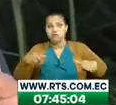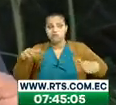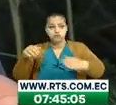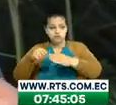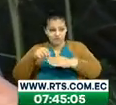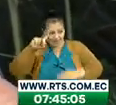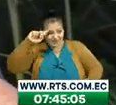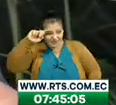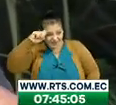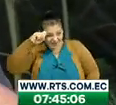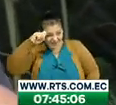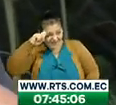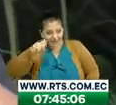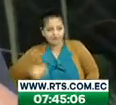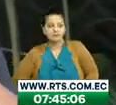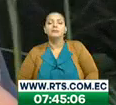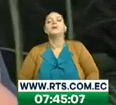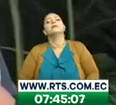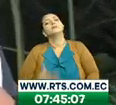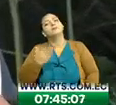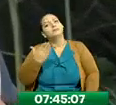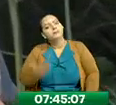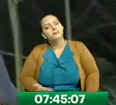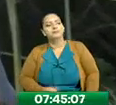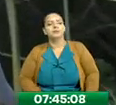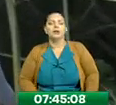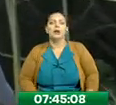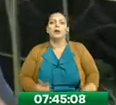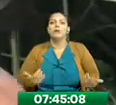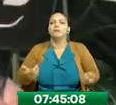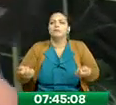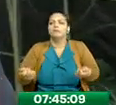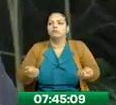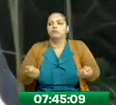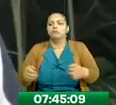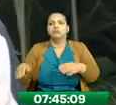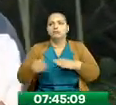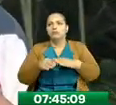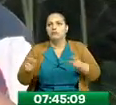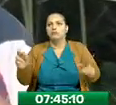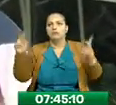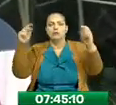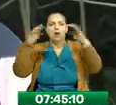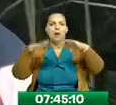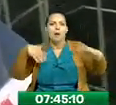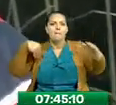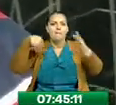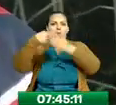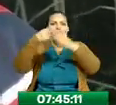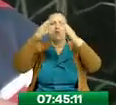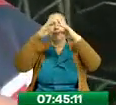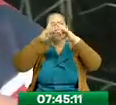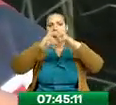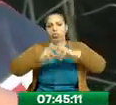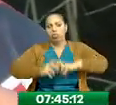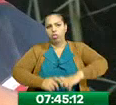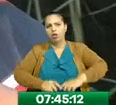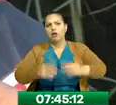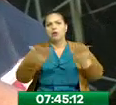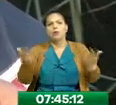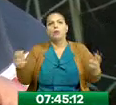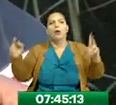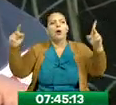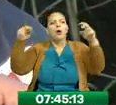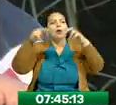que falleció. Entonces esto ya se roga. Afecta mucho entonces. Bastante, bastante, bien peligroso. Hay guaguas que bajan de la